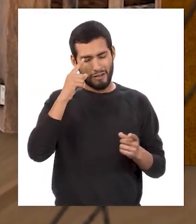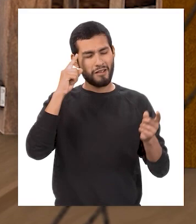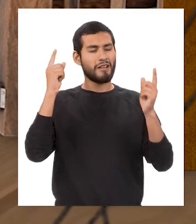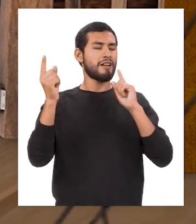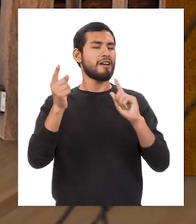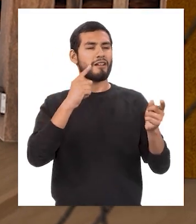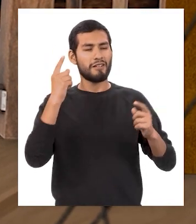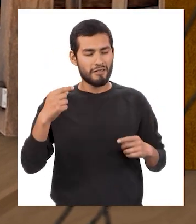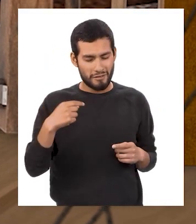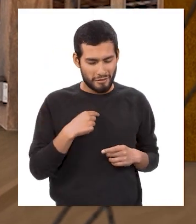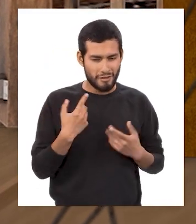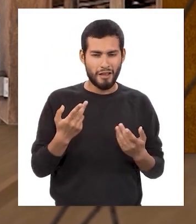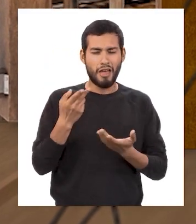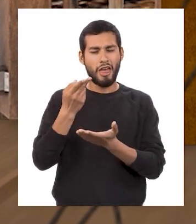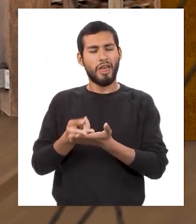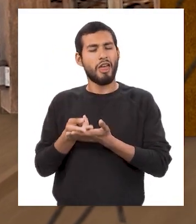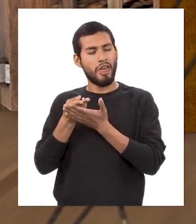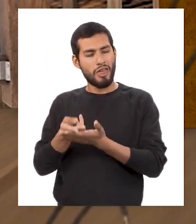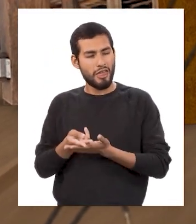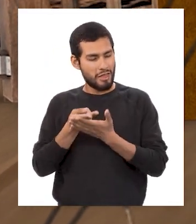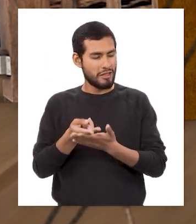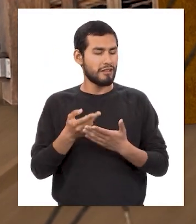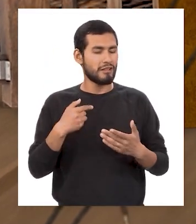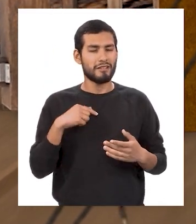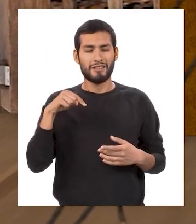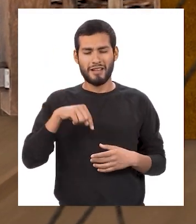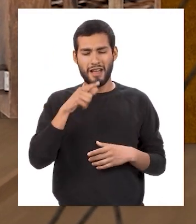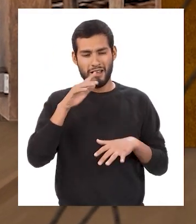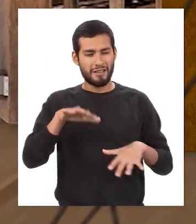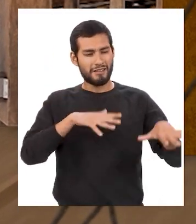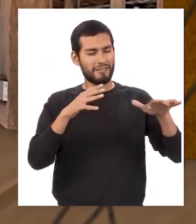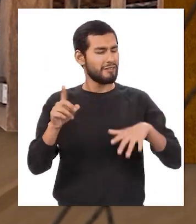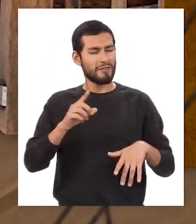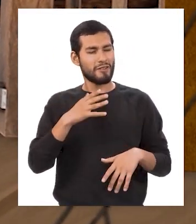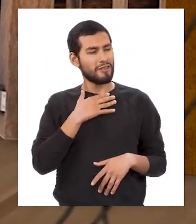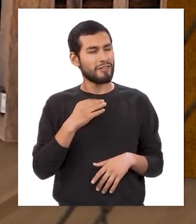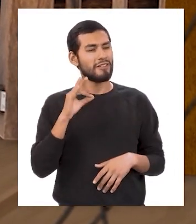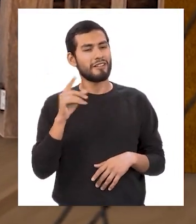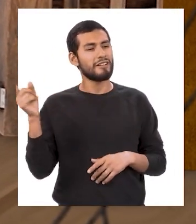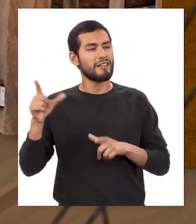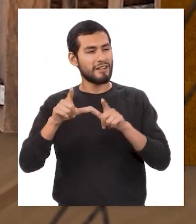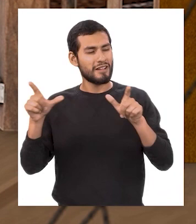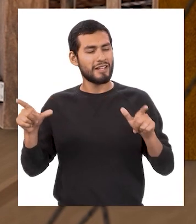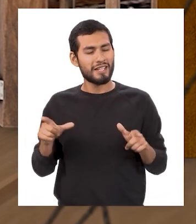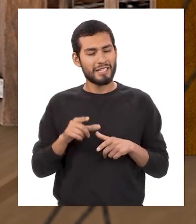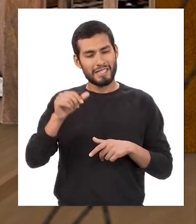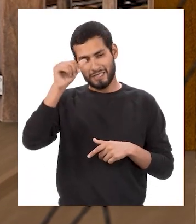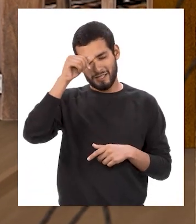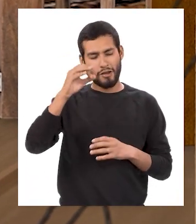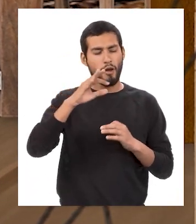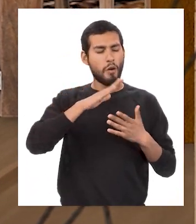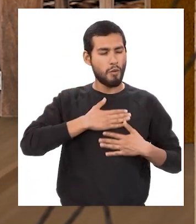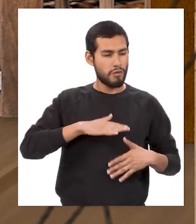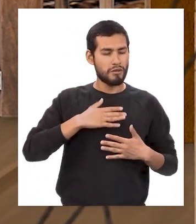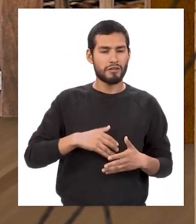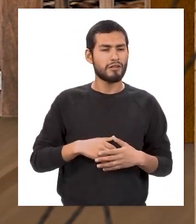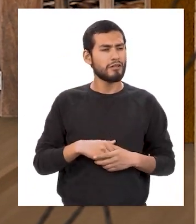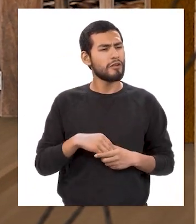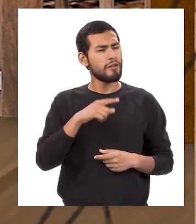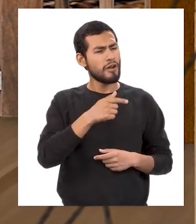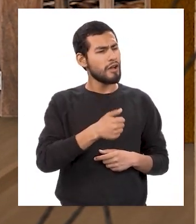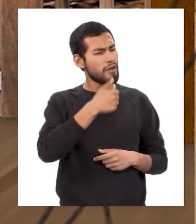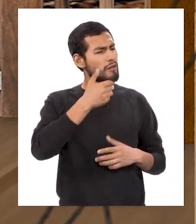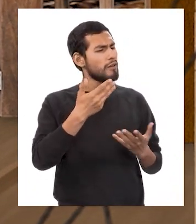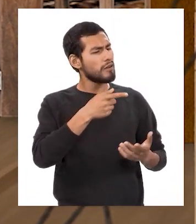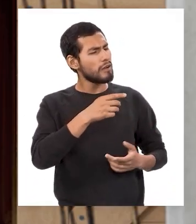Mareos, he guardado cama en mi camarote. Estas aguas no se me dan muy bien como el océano de las Indias. Y su jefe, el